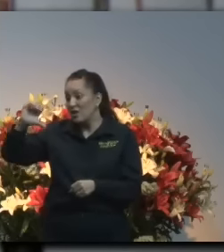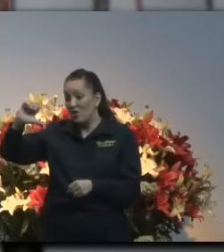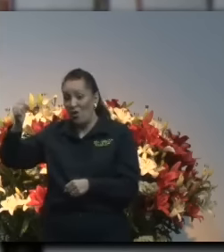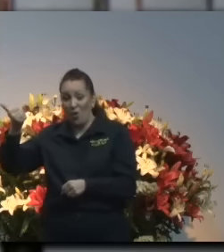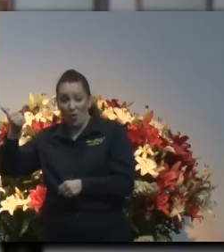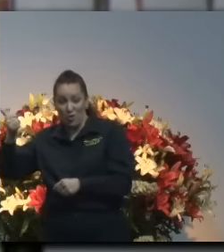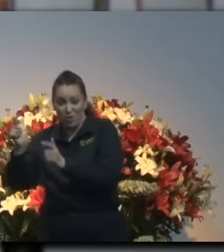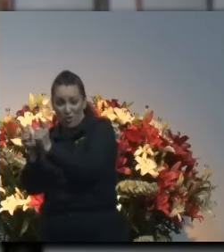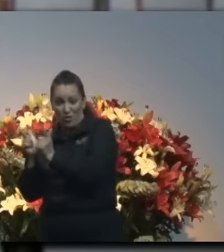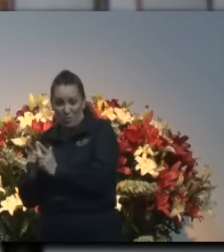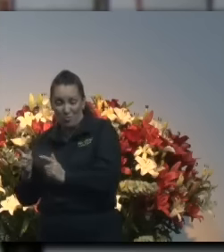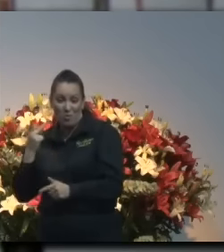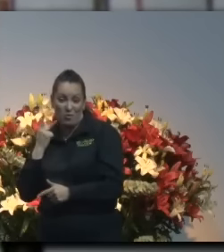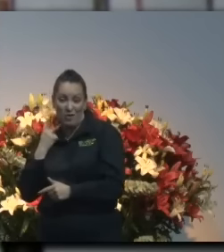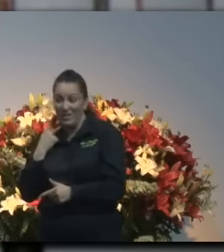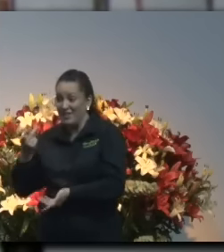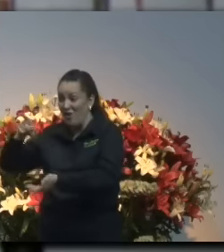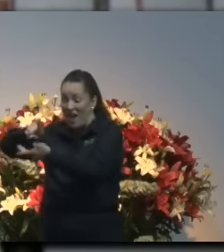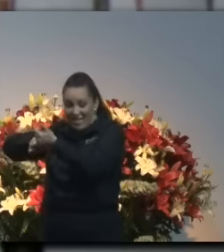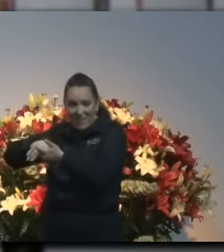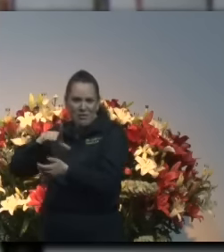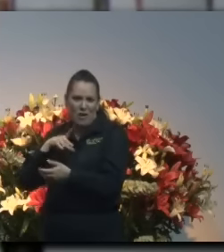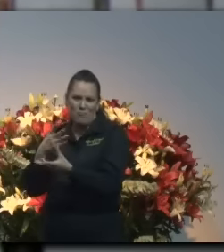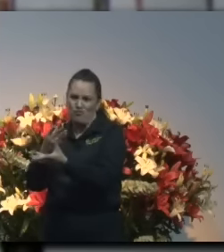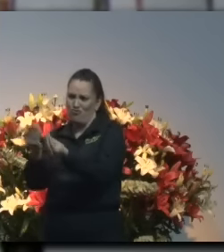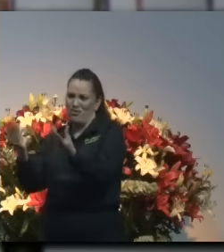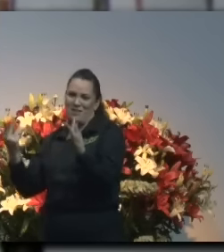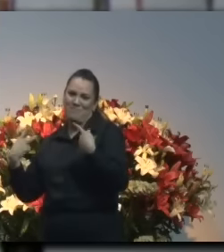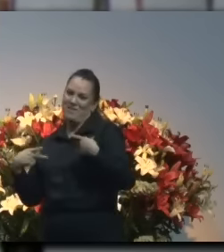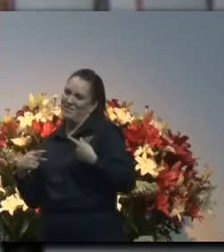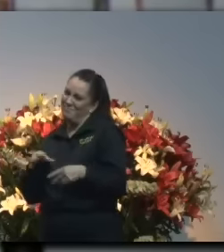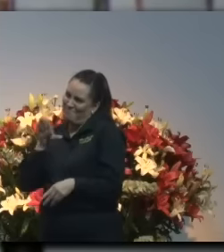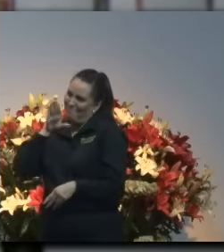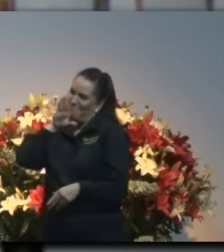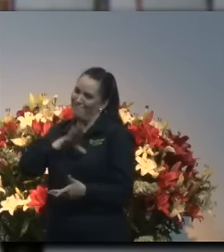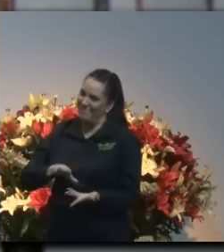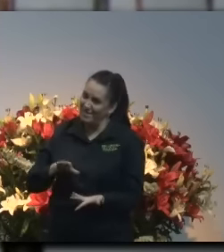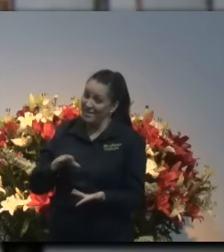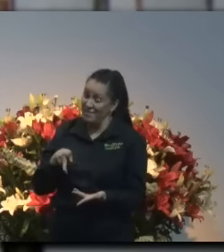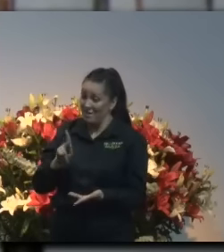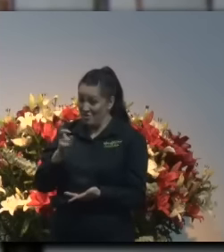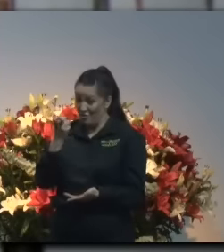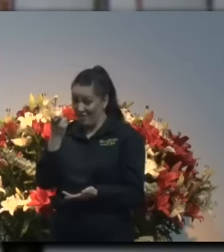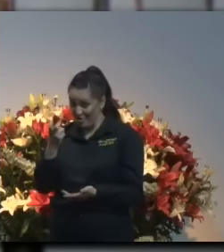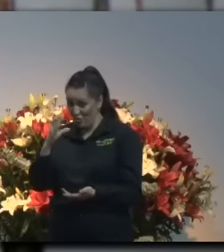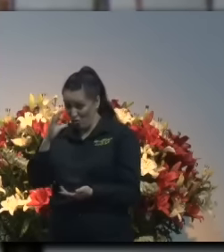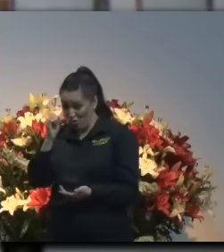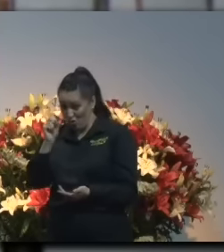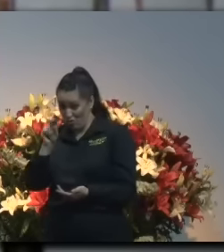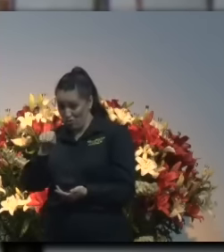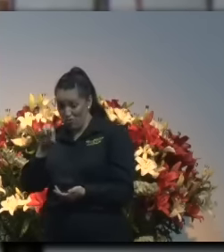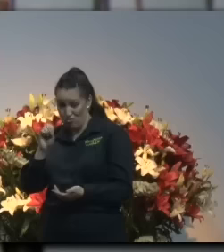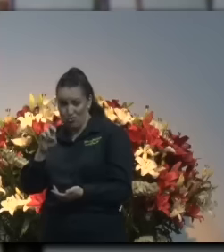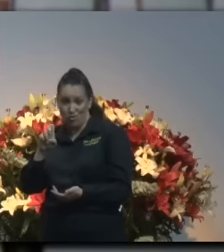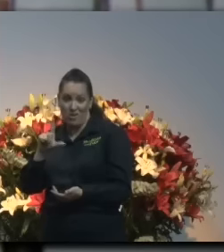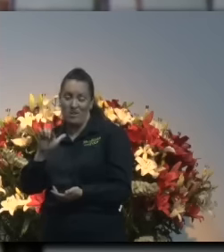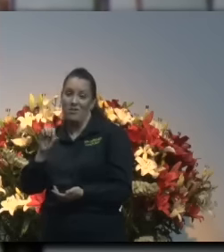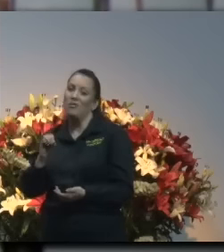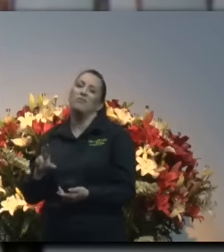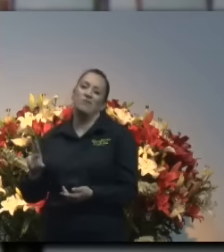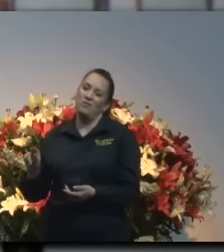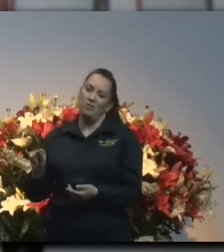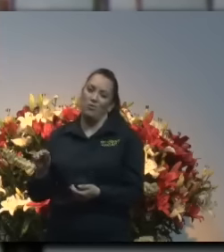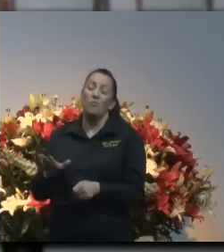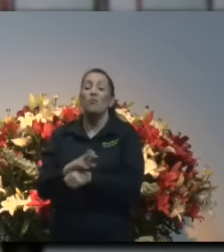impresentables. O sea, y no es Consuelo, pero más bien aquí lo que tenemos que analizar es qué mujer tiene la capacidad de decir